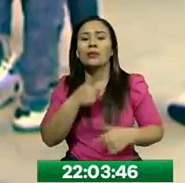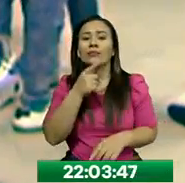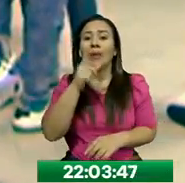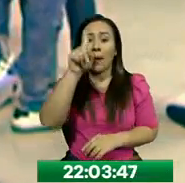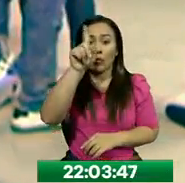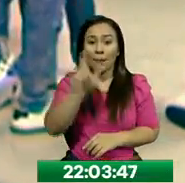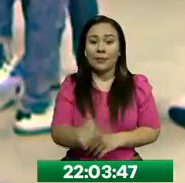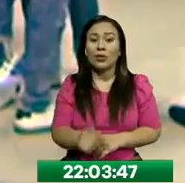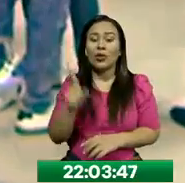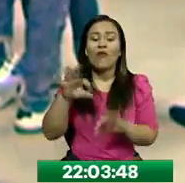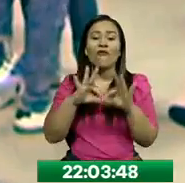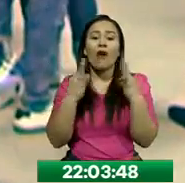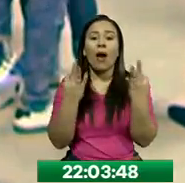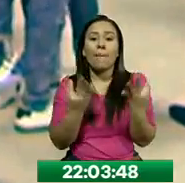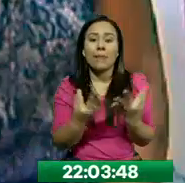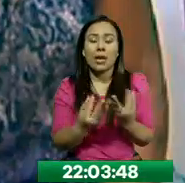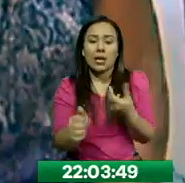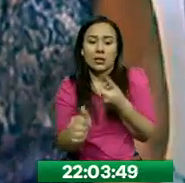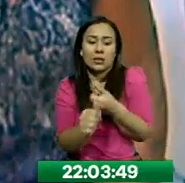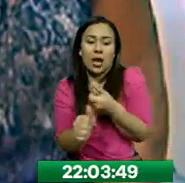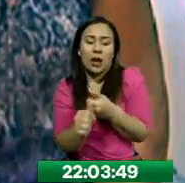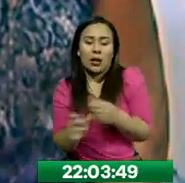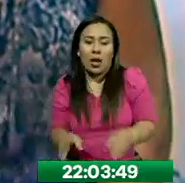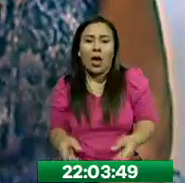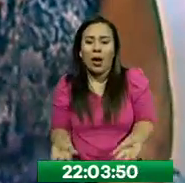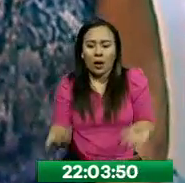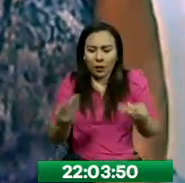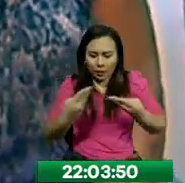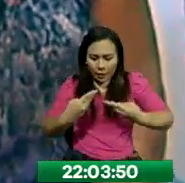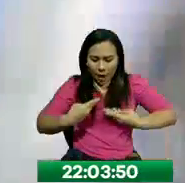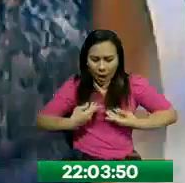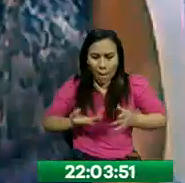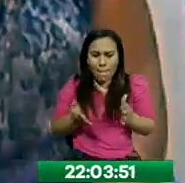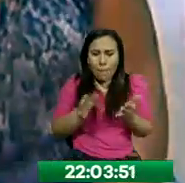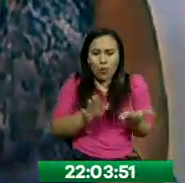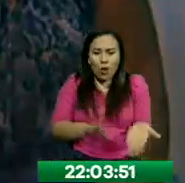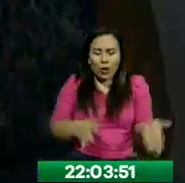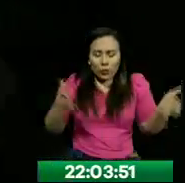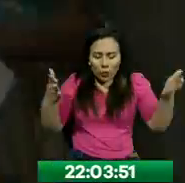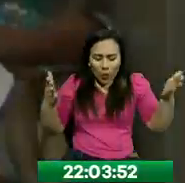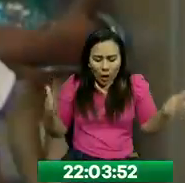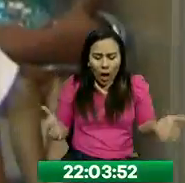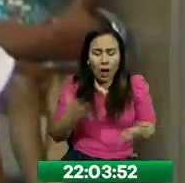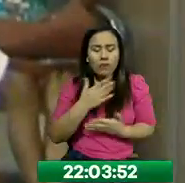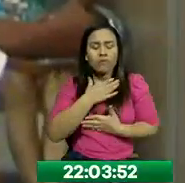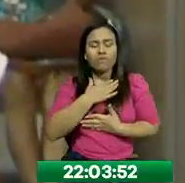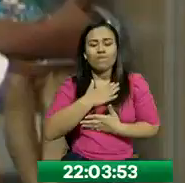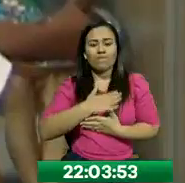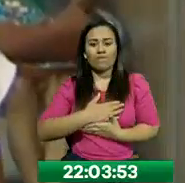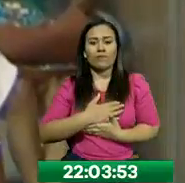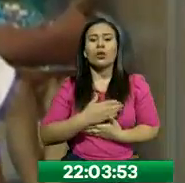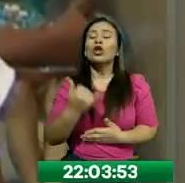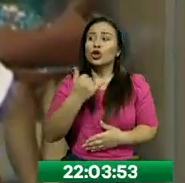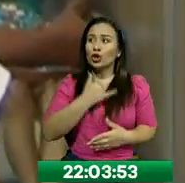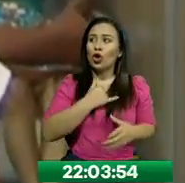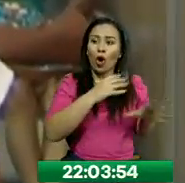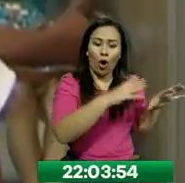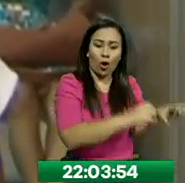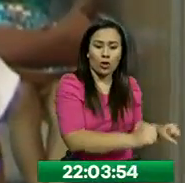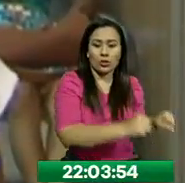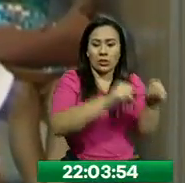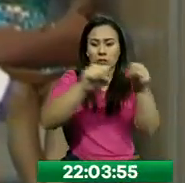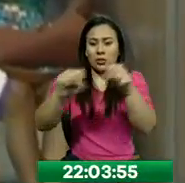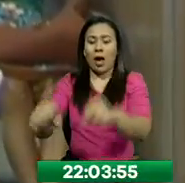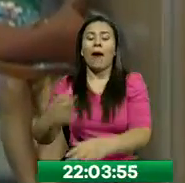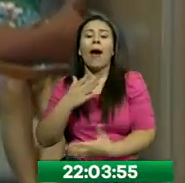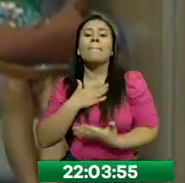a un miembro de su familia y en poco tiempo se lo entregaron muerto dentro de un ataúd soy yo la que lo lleve